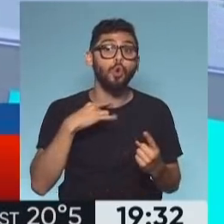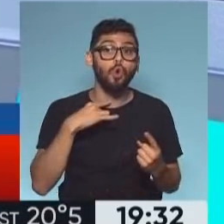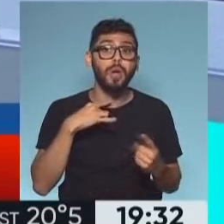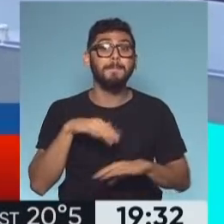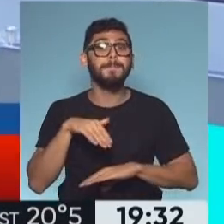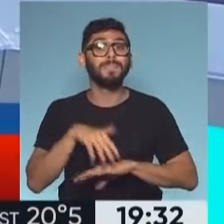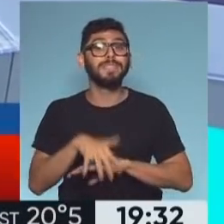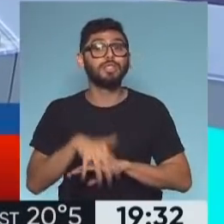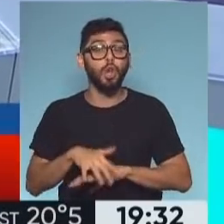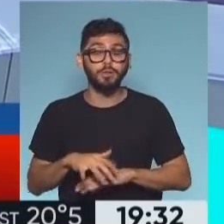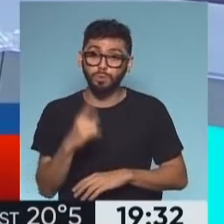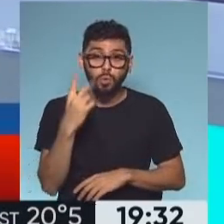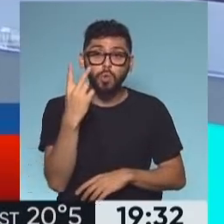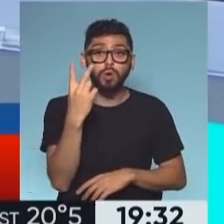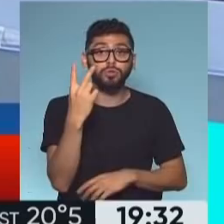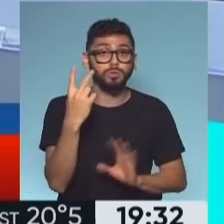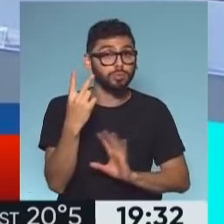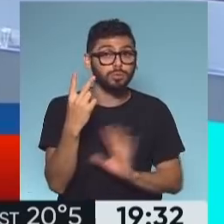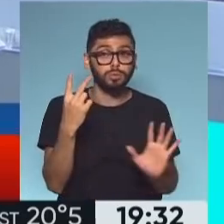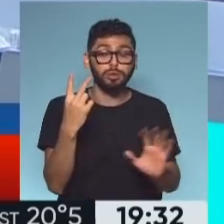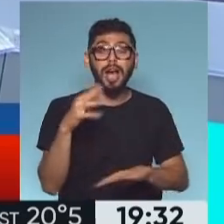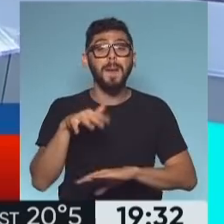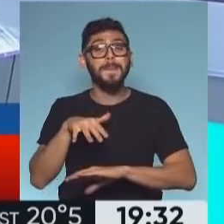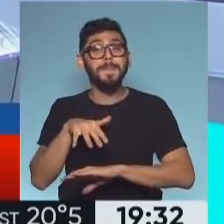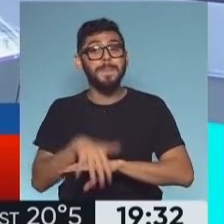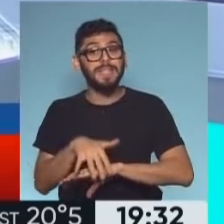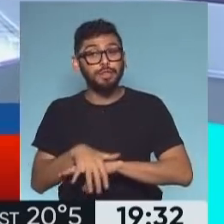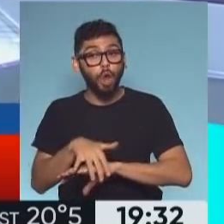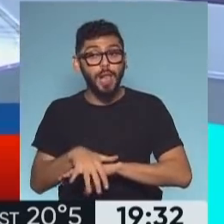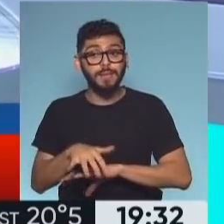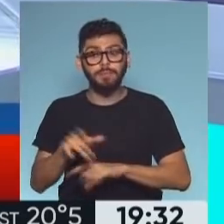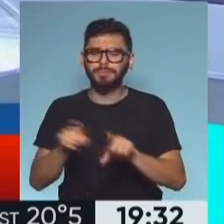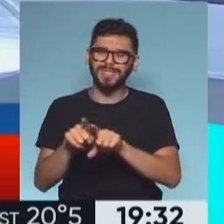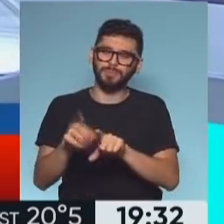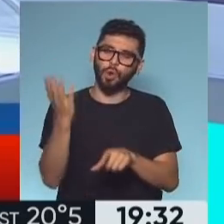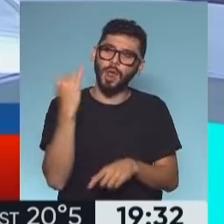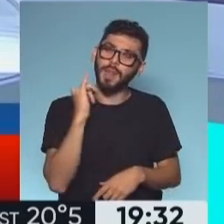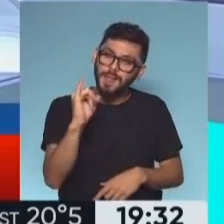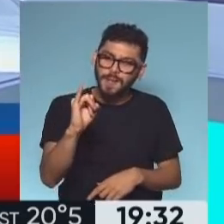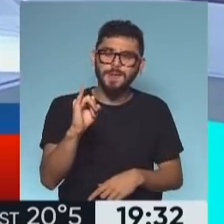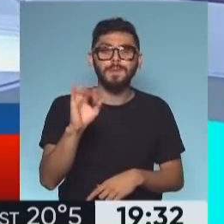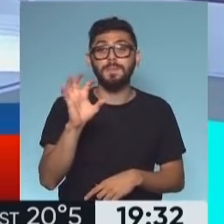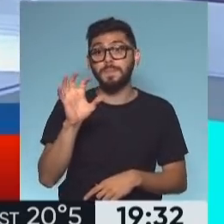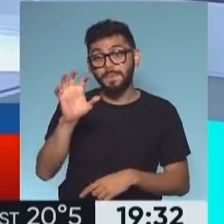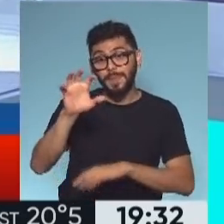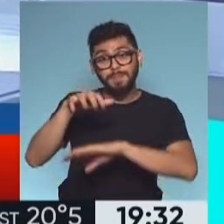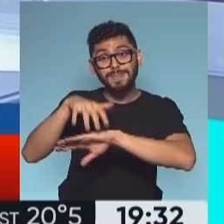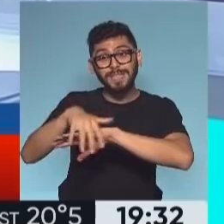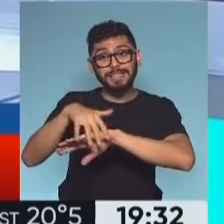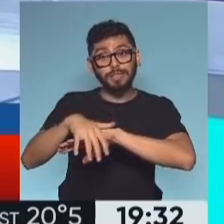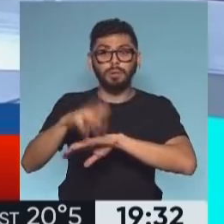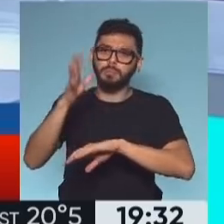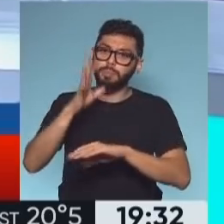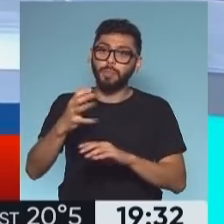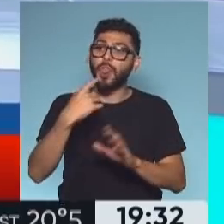Misiones, los únicos que tienen. Misiones, que es, como le dije desde un principio, es el gran endosador